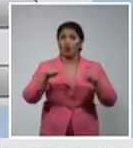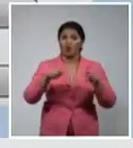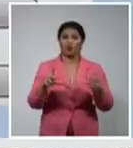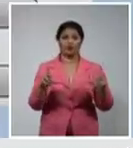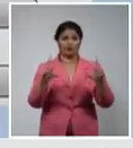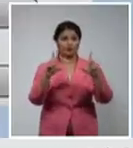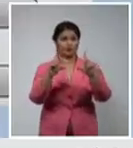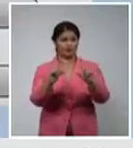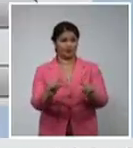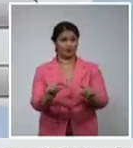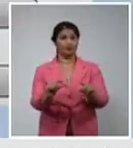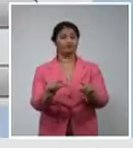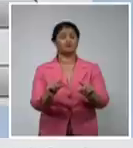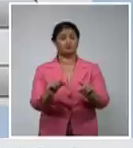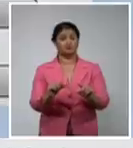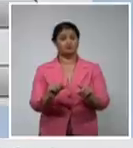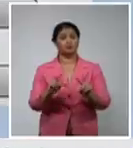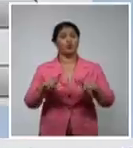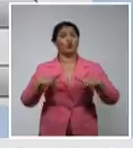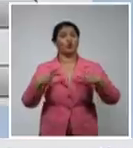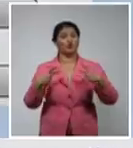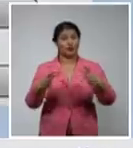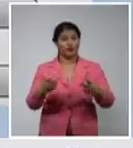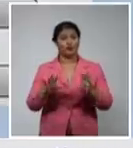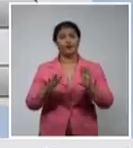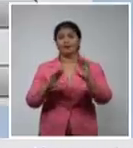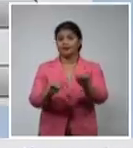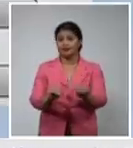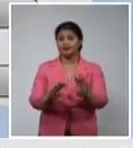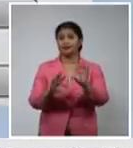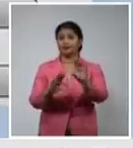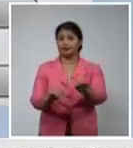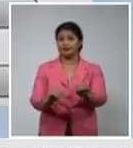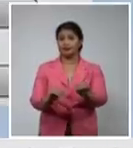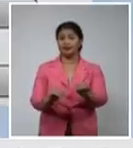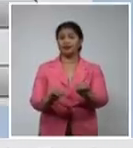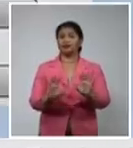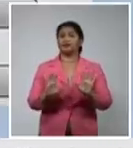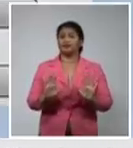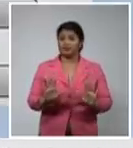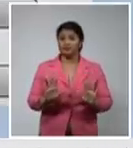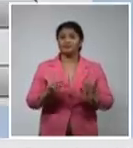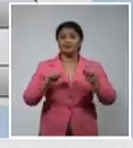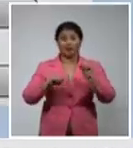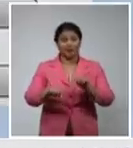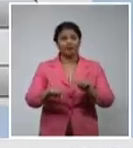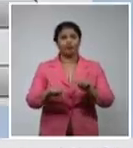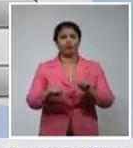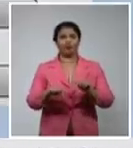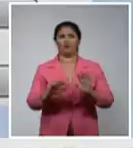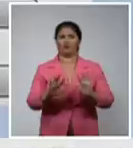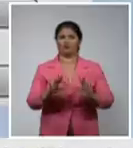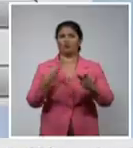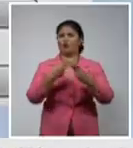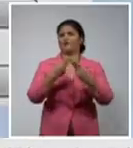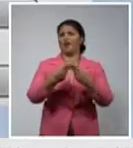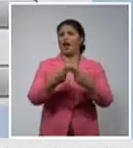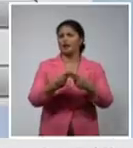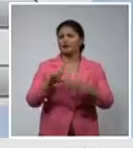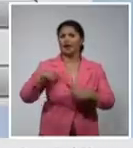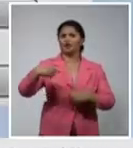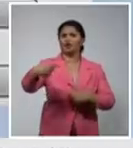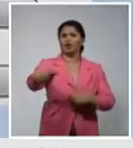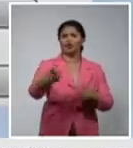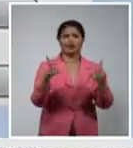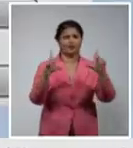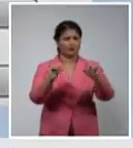es una cifra que no digo que no nos halague a todos, pero todavía un día no es expresión de